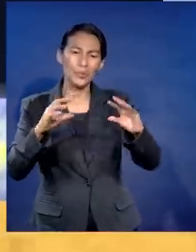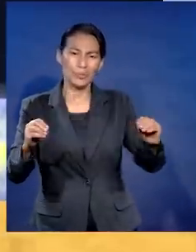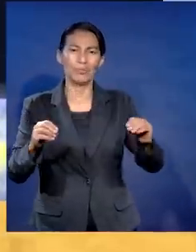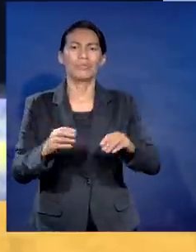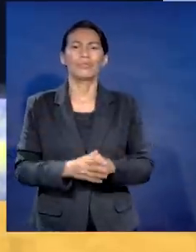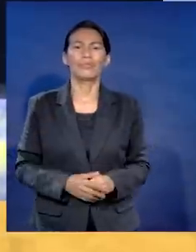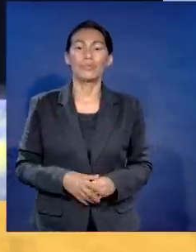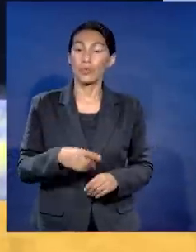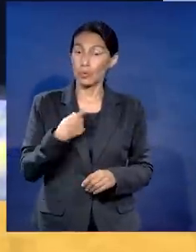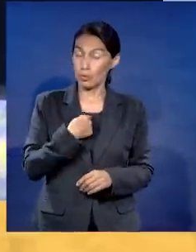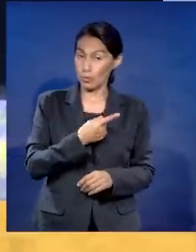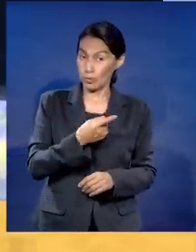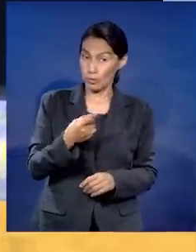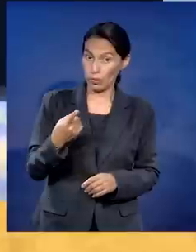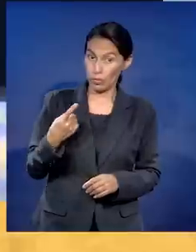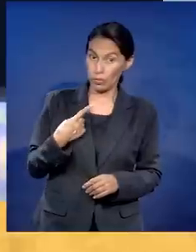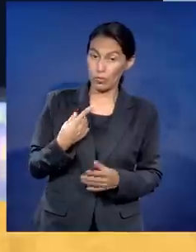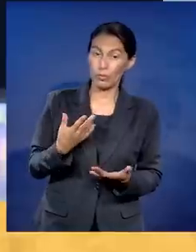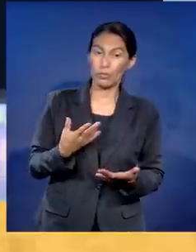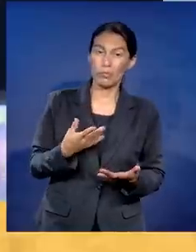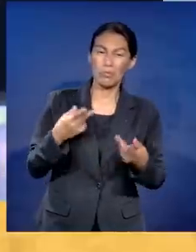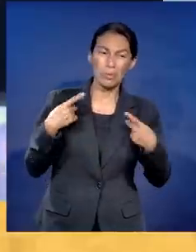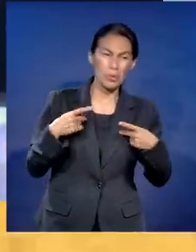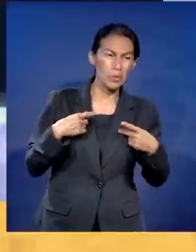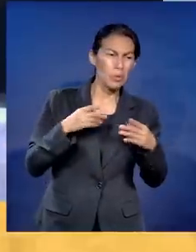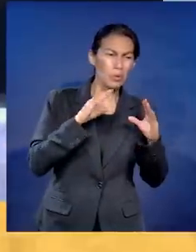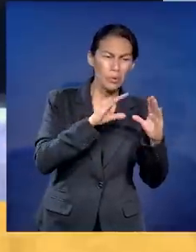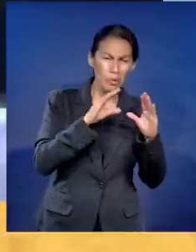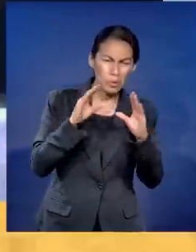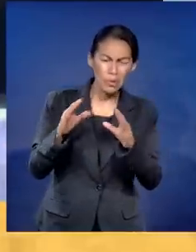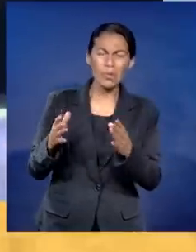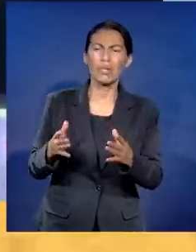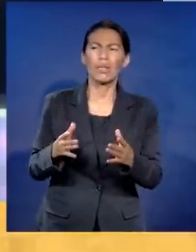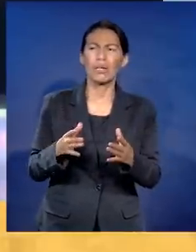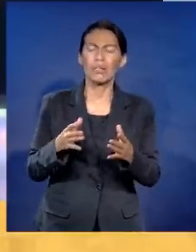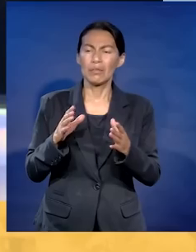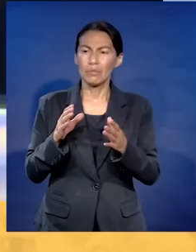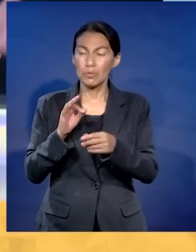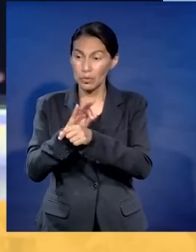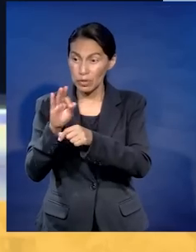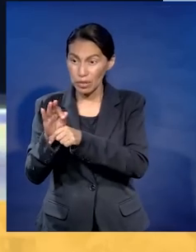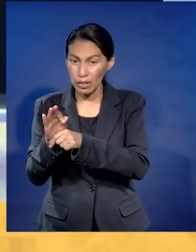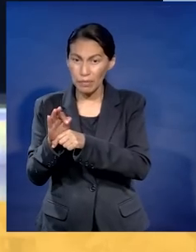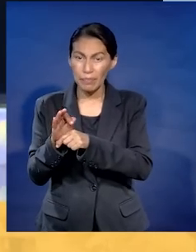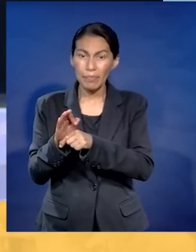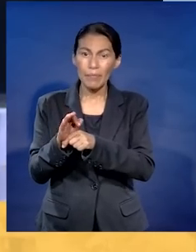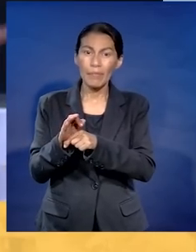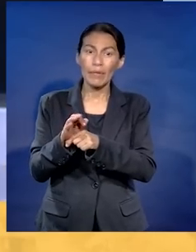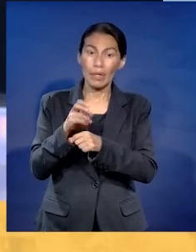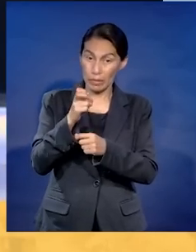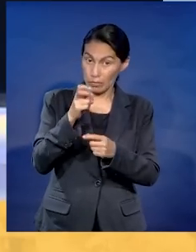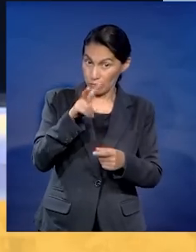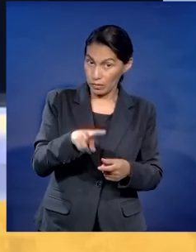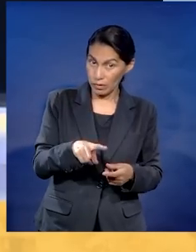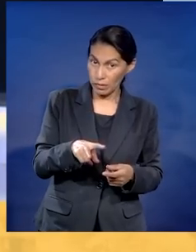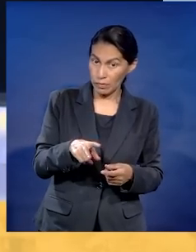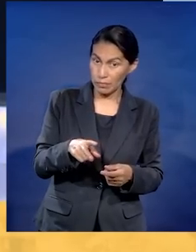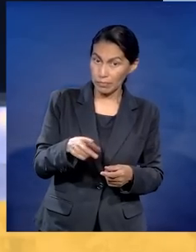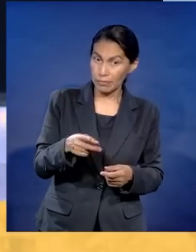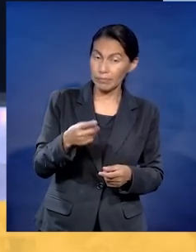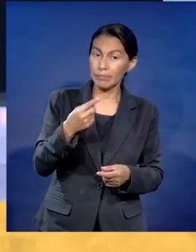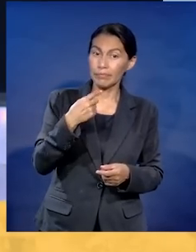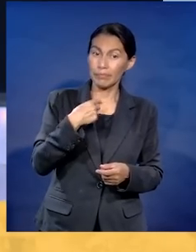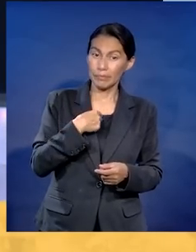restaurado. La manera en que podremos hacer y cuidar las expectativas de mi esposa, invertir,